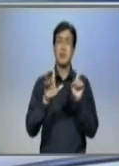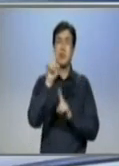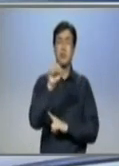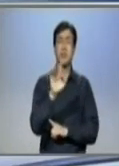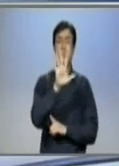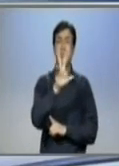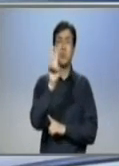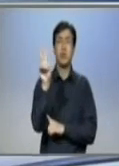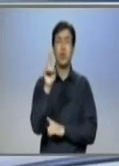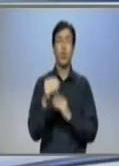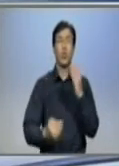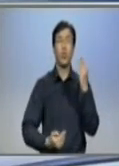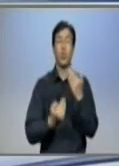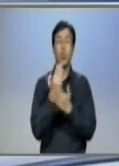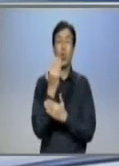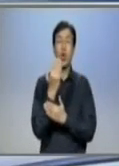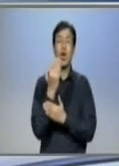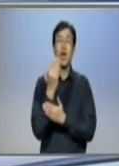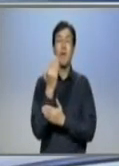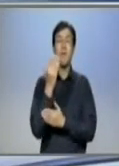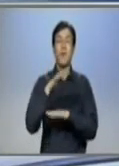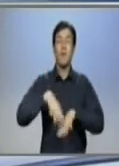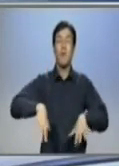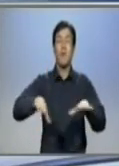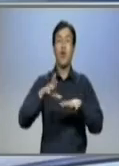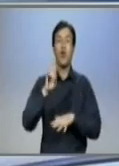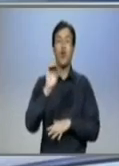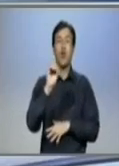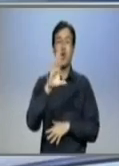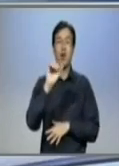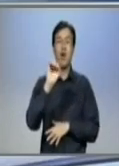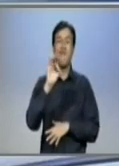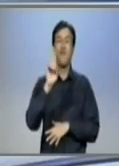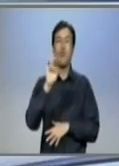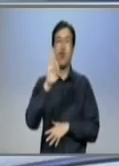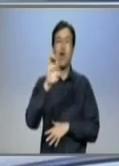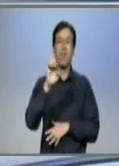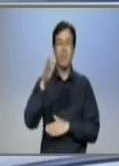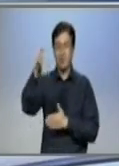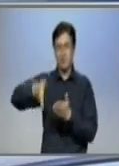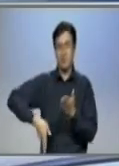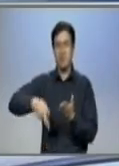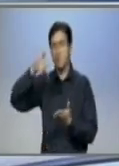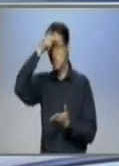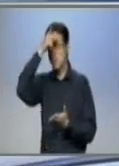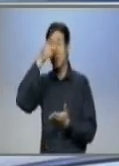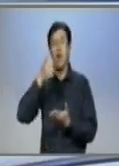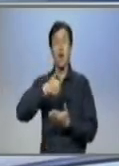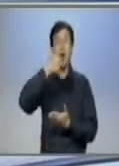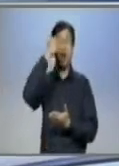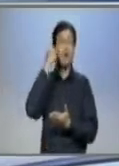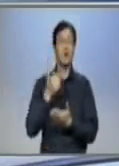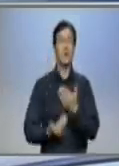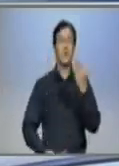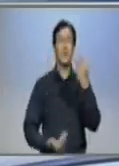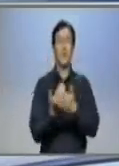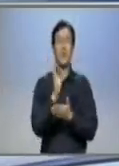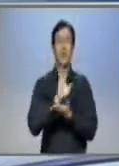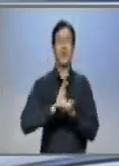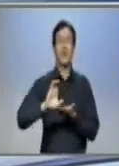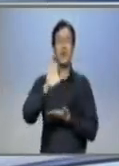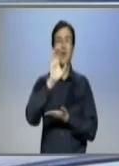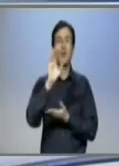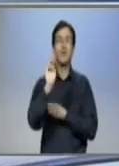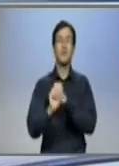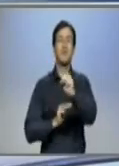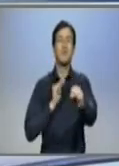6:52. Y Nuevo Rocafuerte, atención, población limítrofe con Perú, tiene desde ayer una unidad del milenio